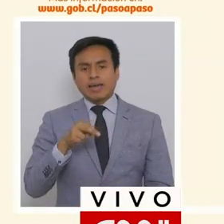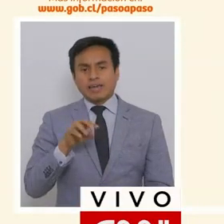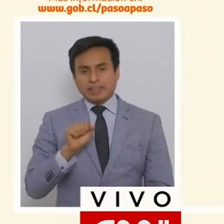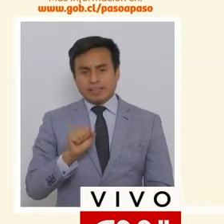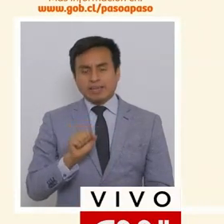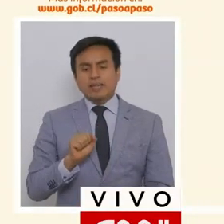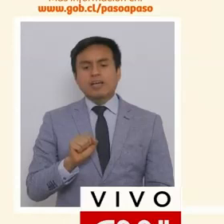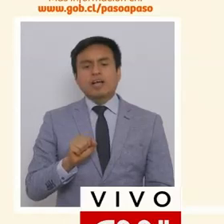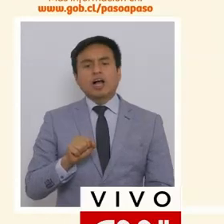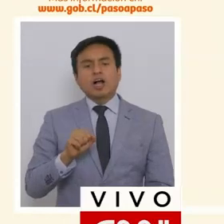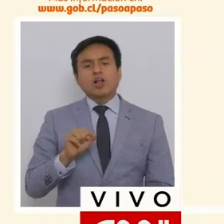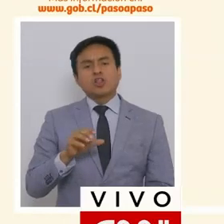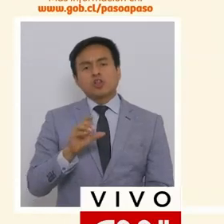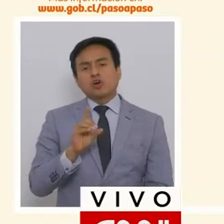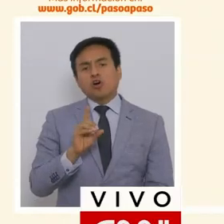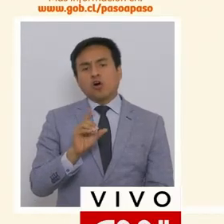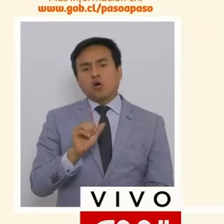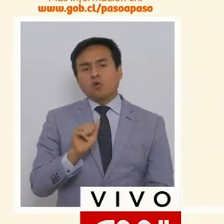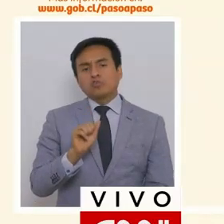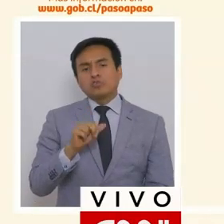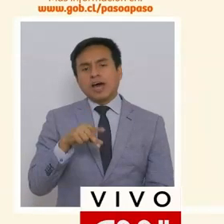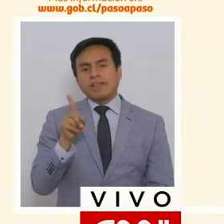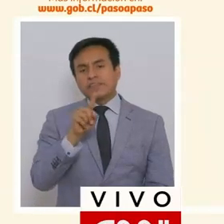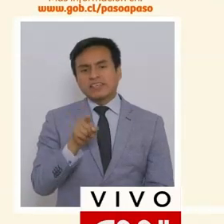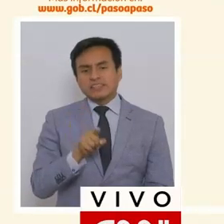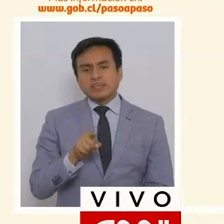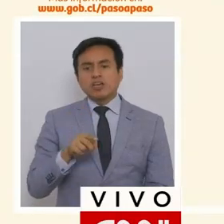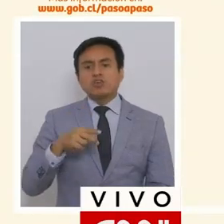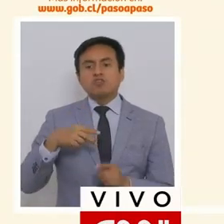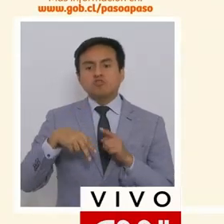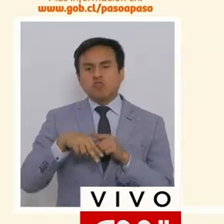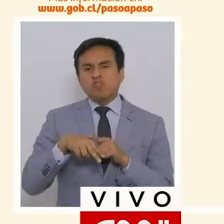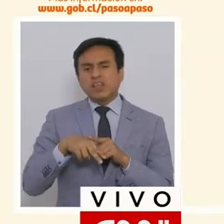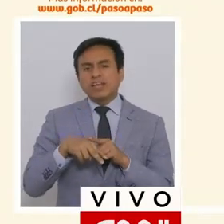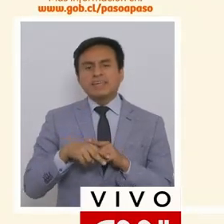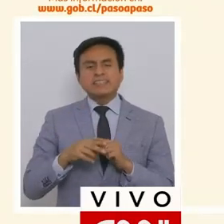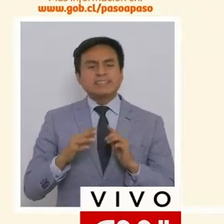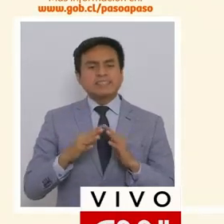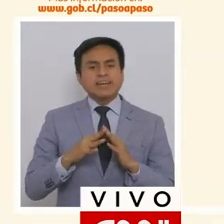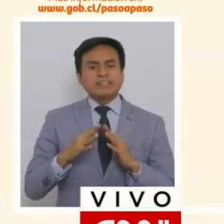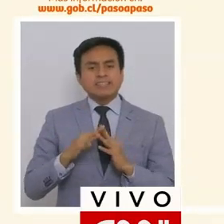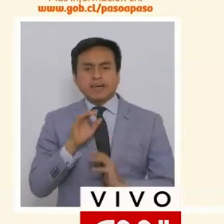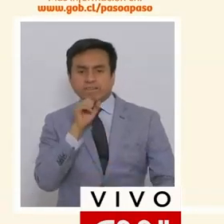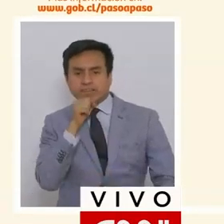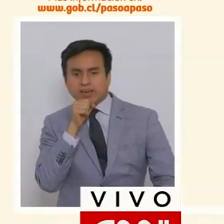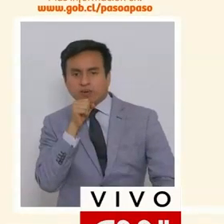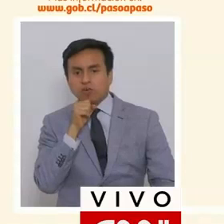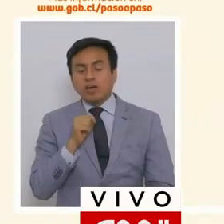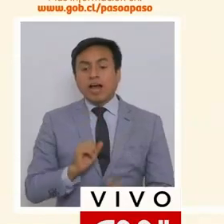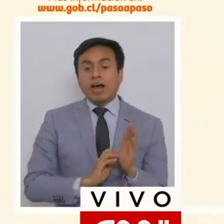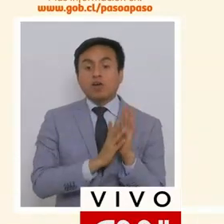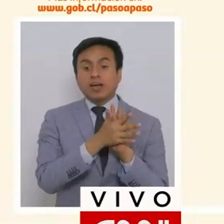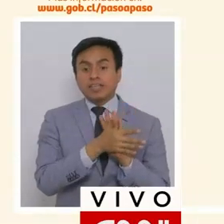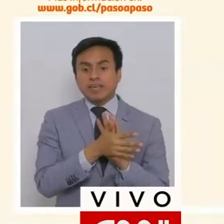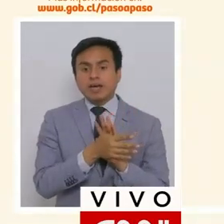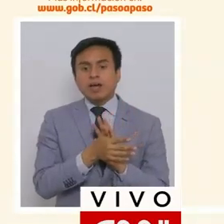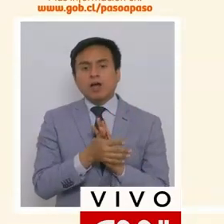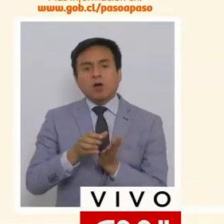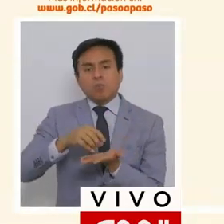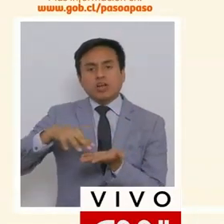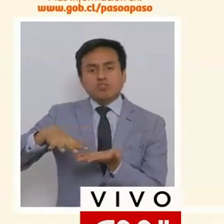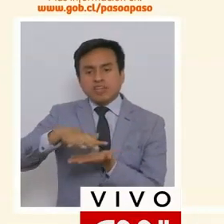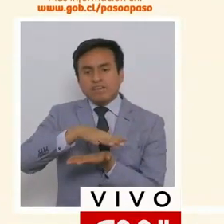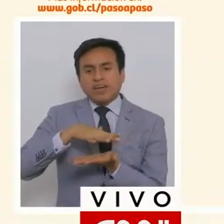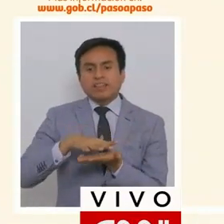Andes. En la región de Ñuble, Chillán y Chillán Viejo. En la Araucanía, Puerto